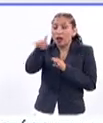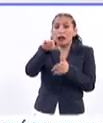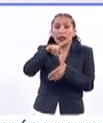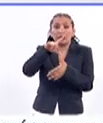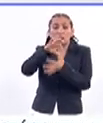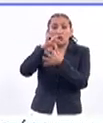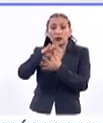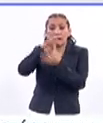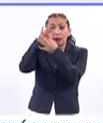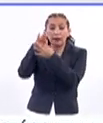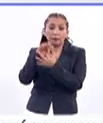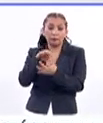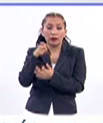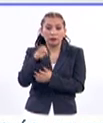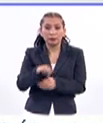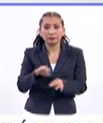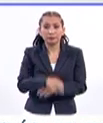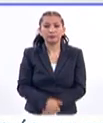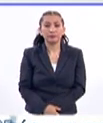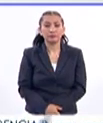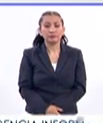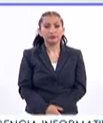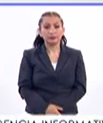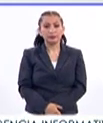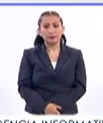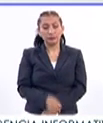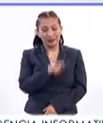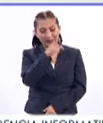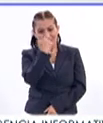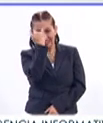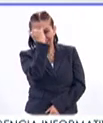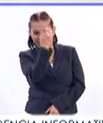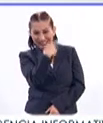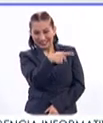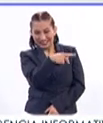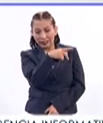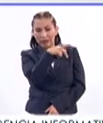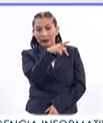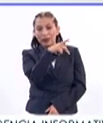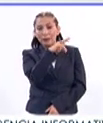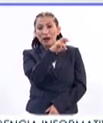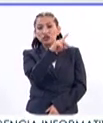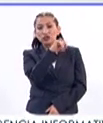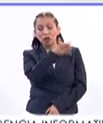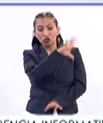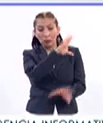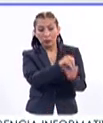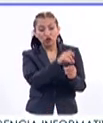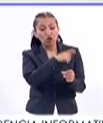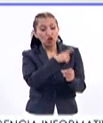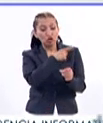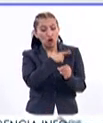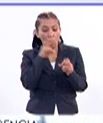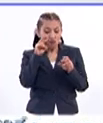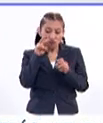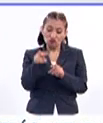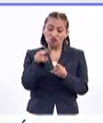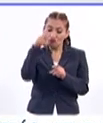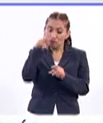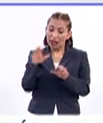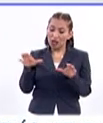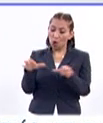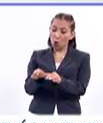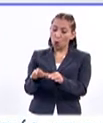Latinoamérica unida. Creo que eso es fundamental. Claro, el pensamiento de Vasconcelos me parece que es un pensamiento integral, no solo en la visión de